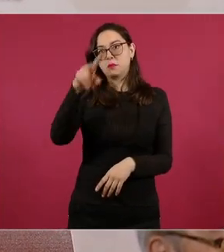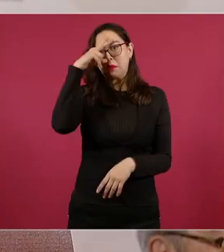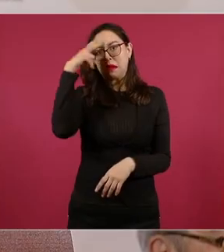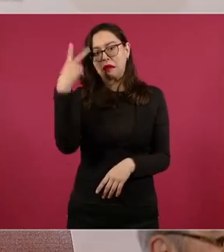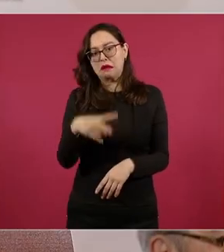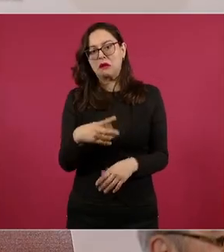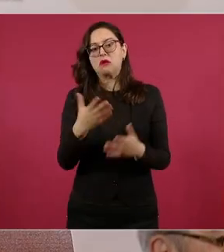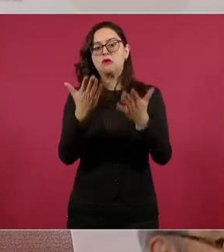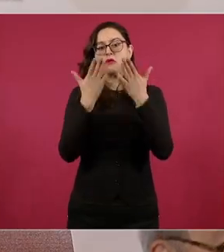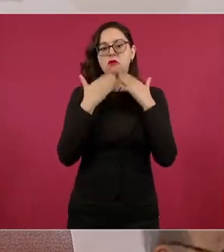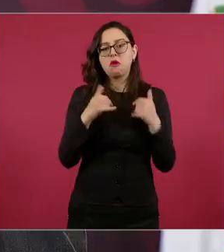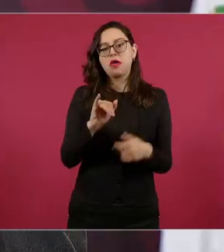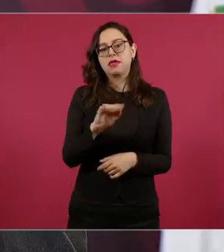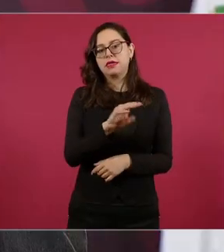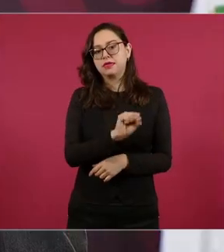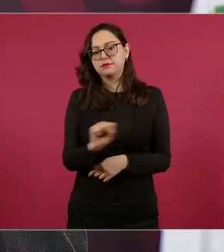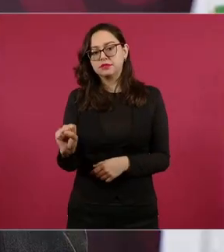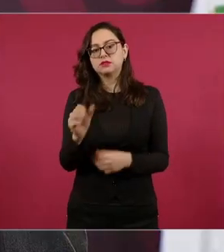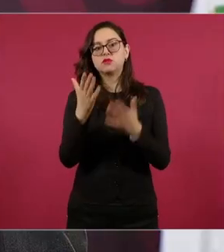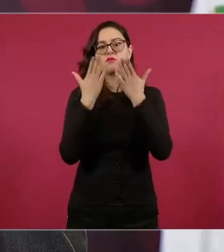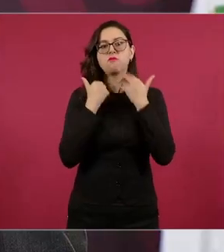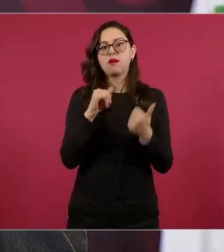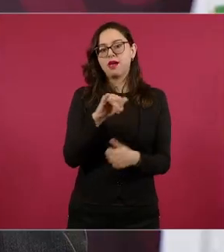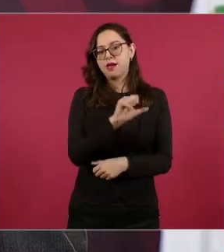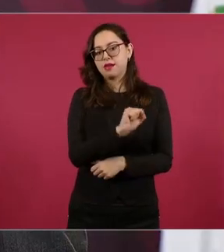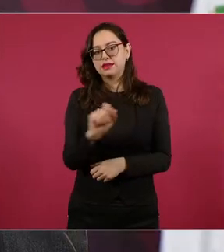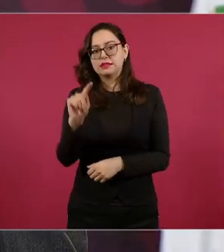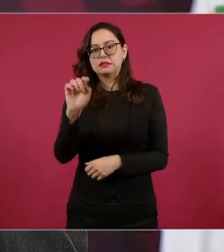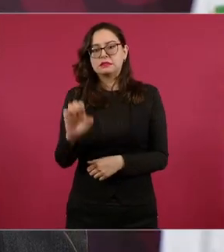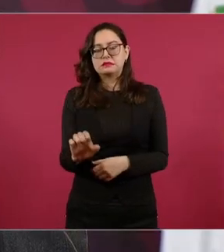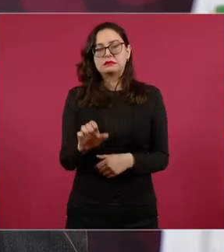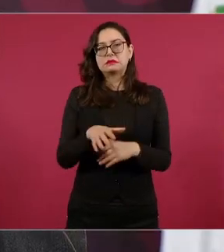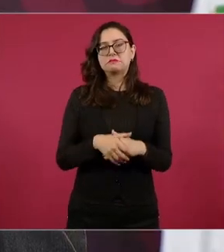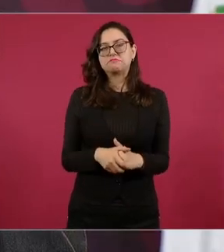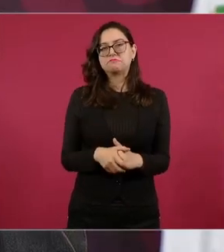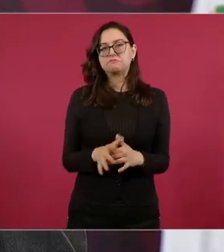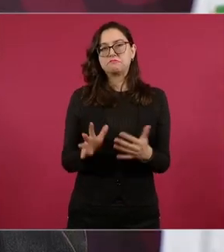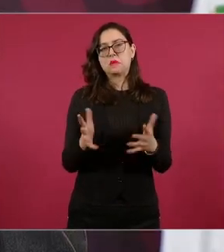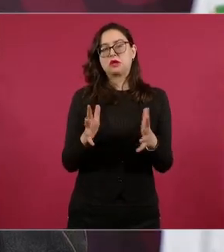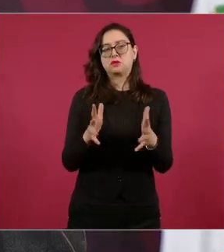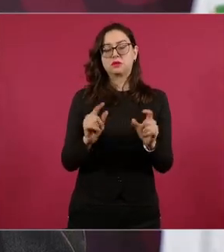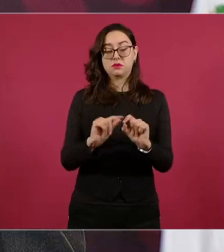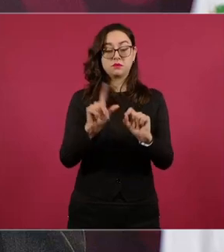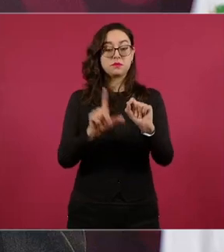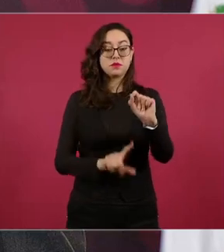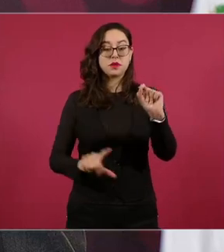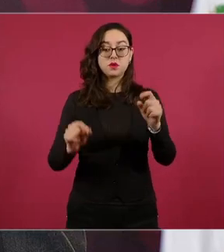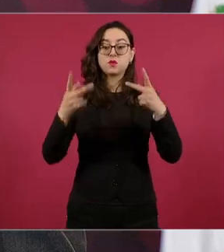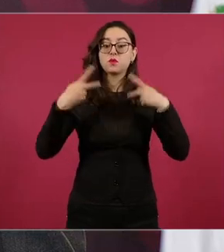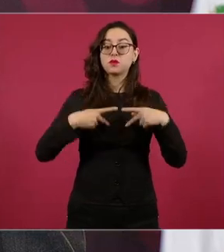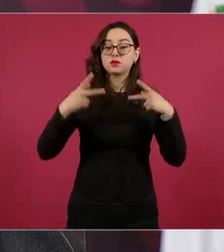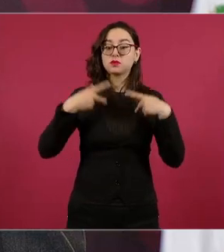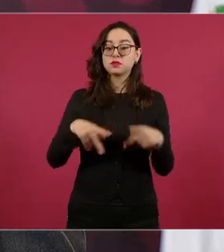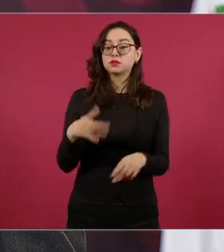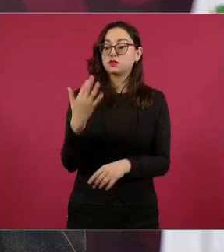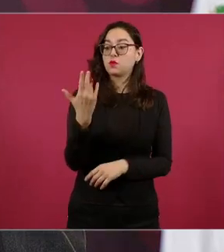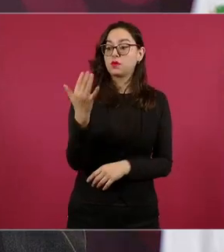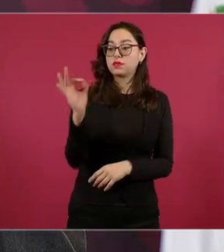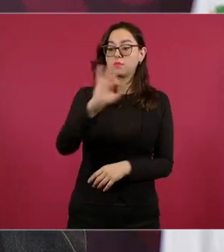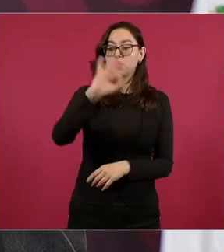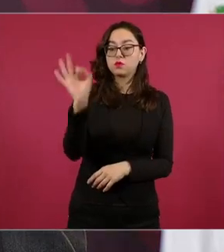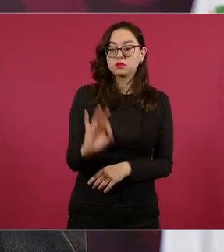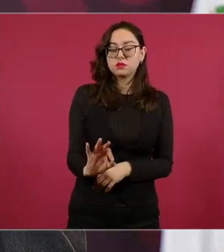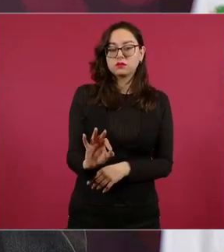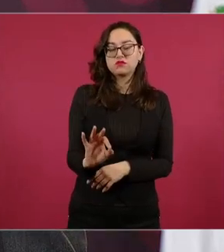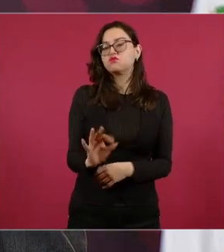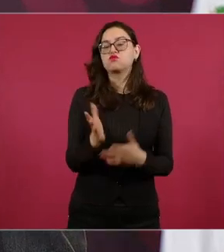Estamos hablando como del 50 por ciento de la población de nuestro país que